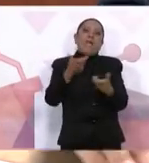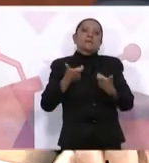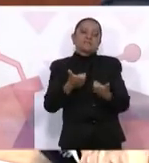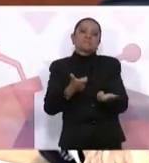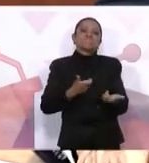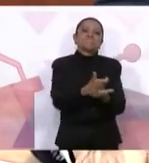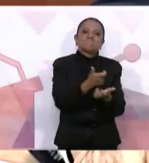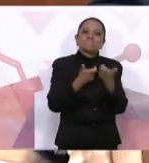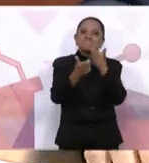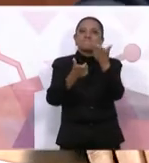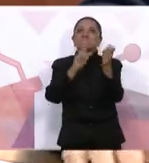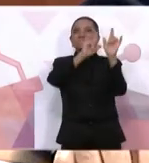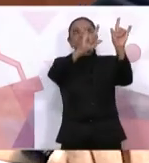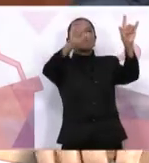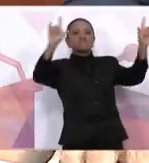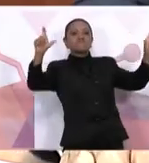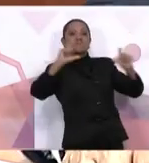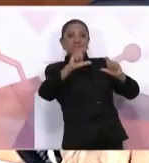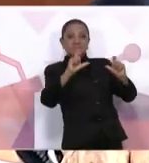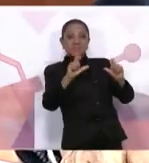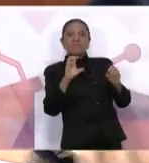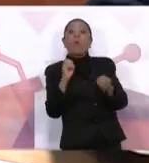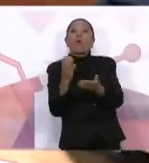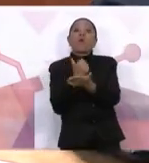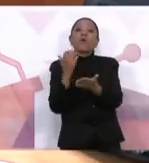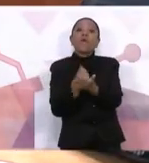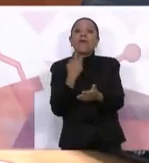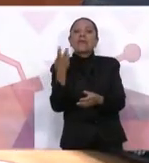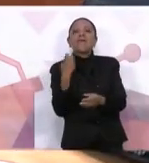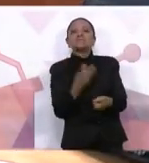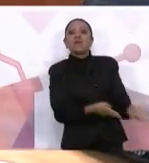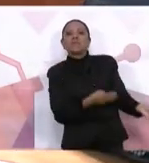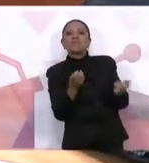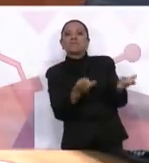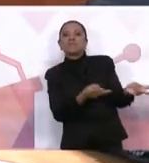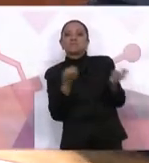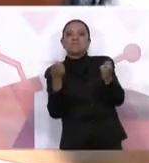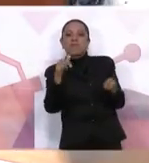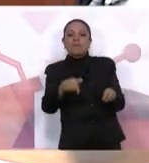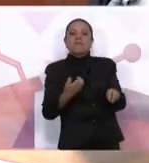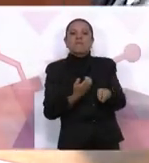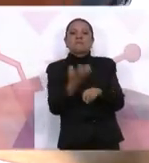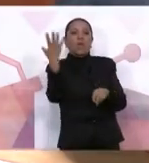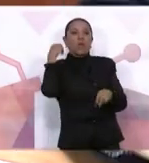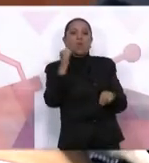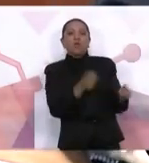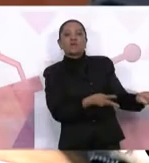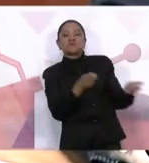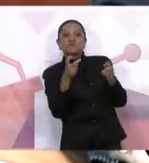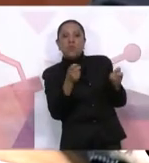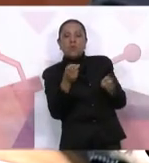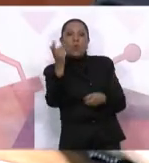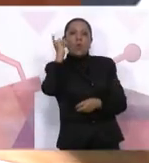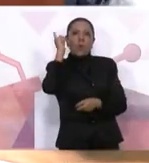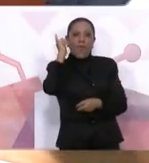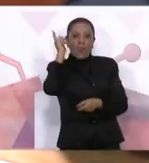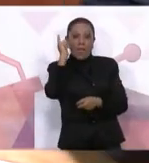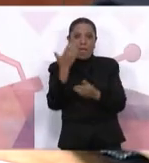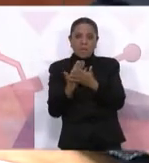precisamente aquel que saque a los recursos del estado de morelos espero que ustedes definan